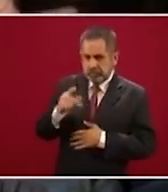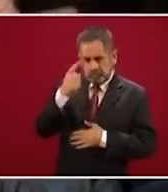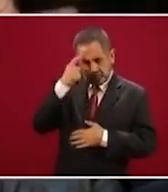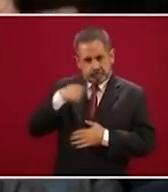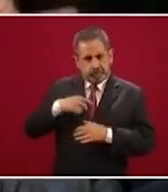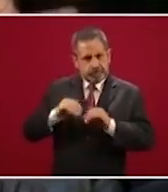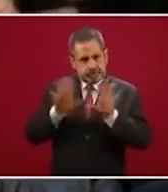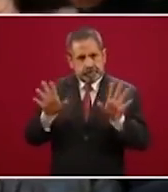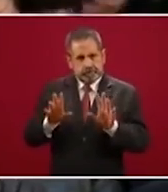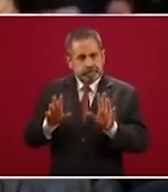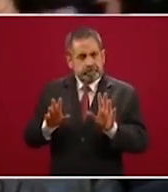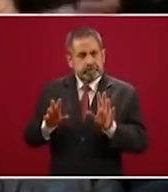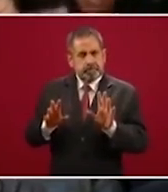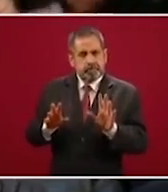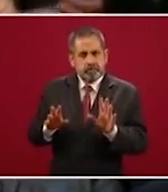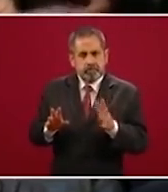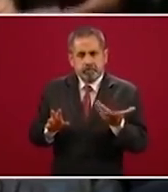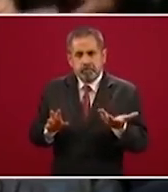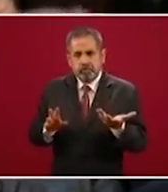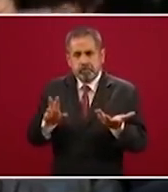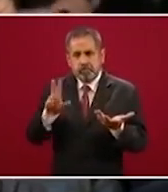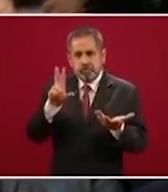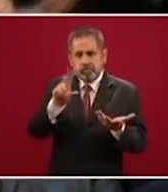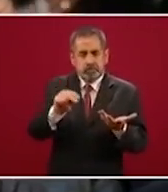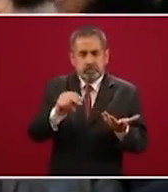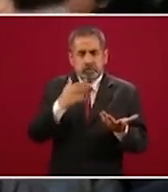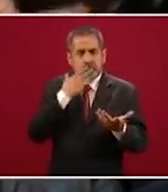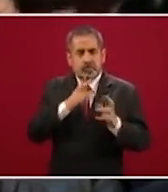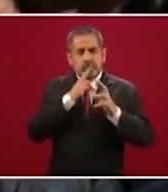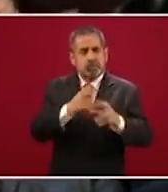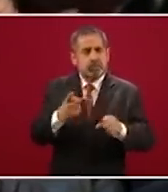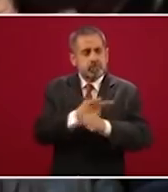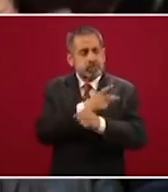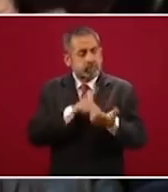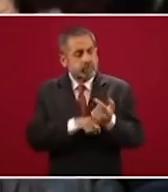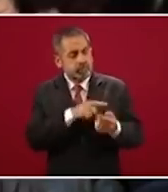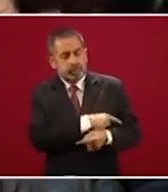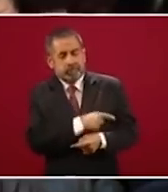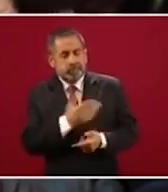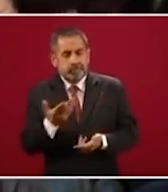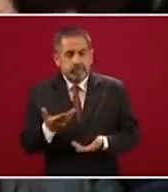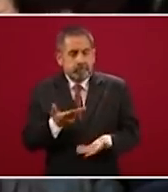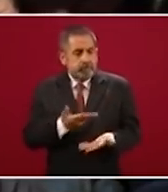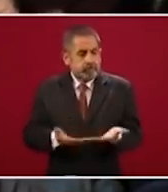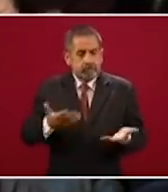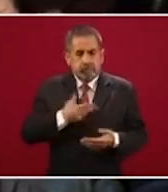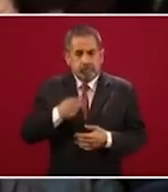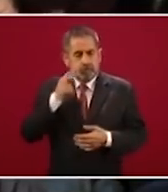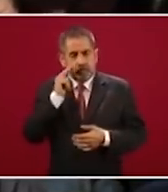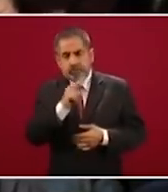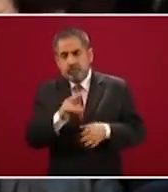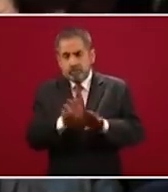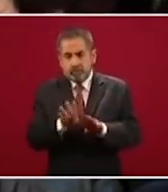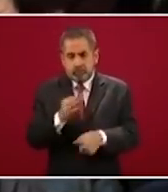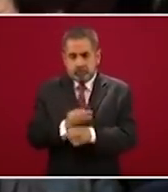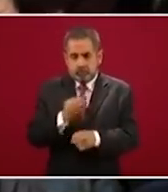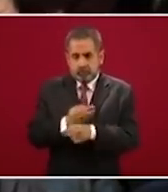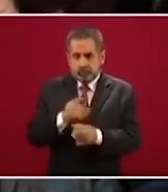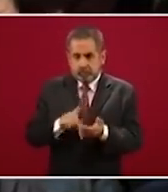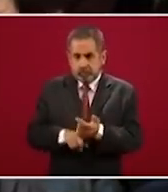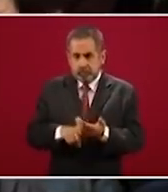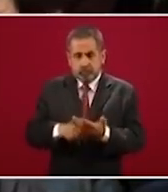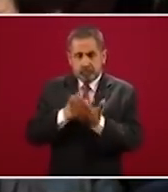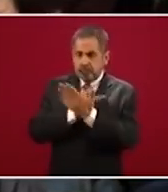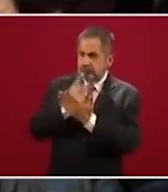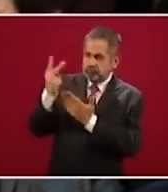claro al presidente. No fueron los resultados que esperábamos. Pues yo no veo que haya ahorita un